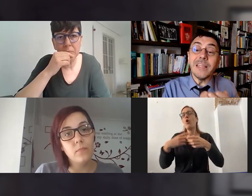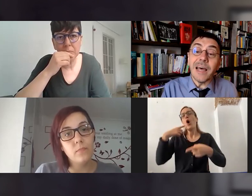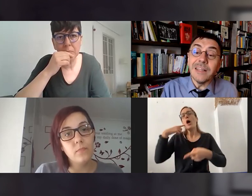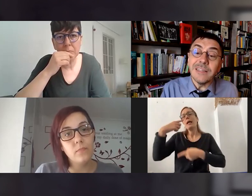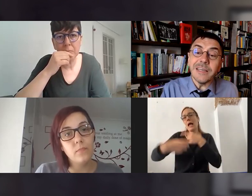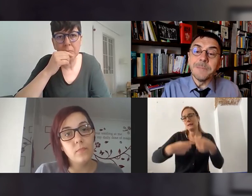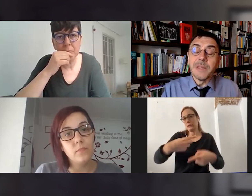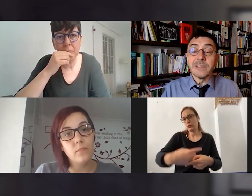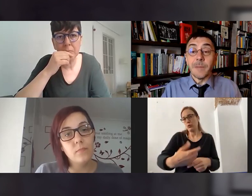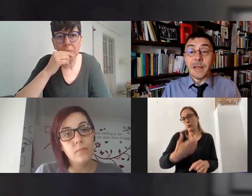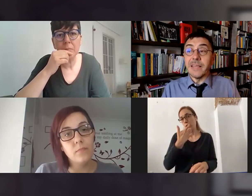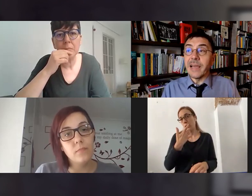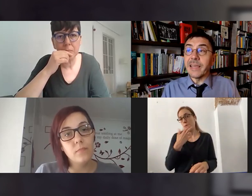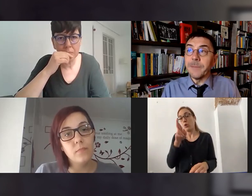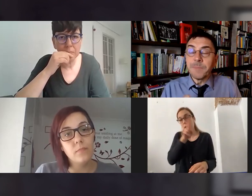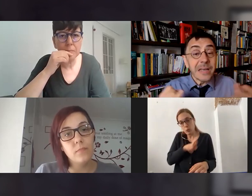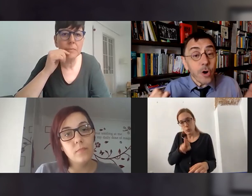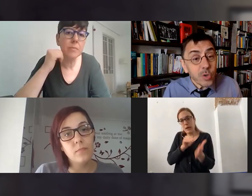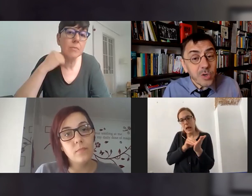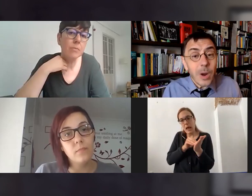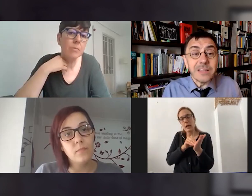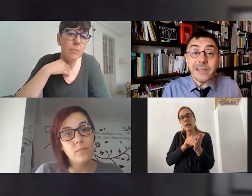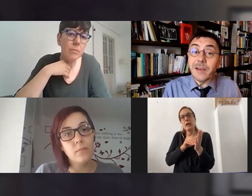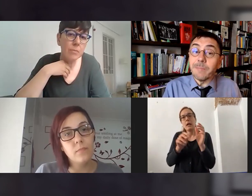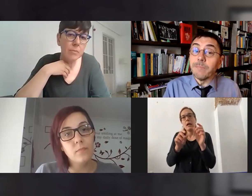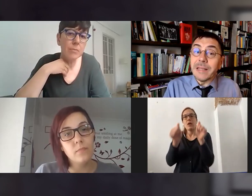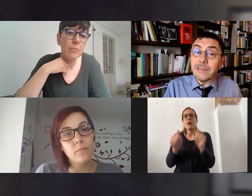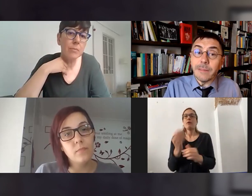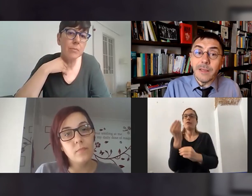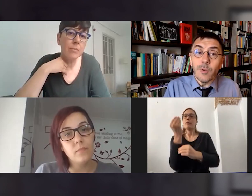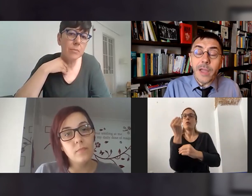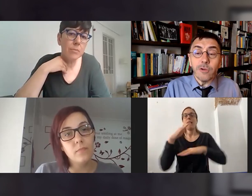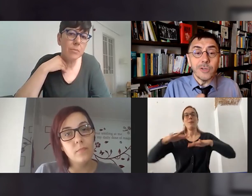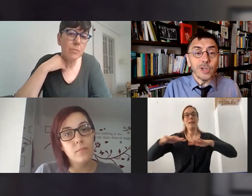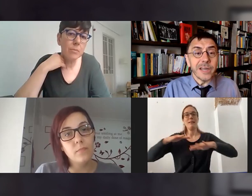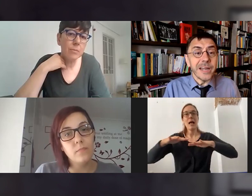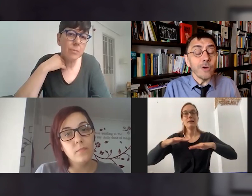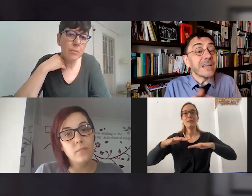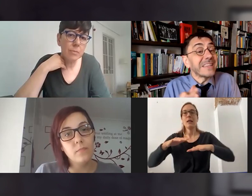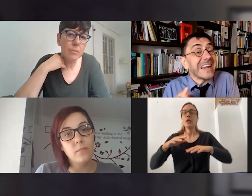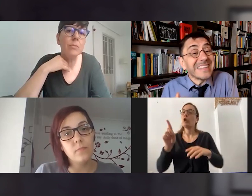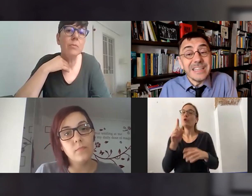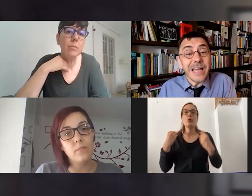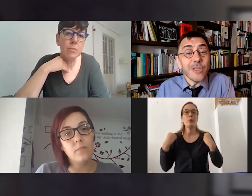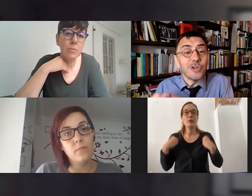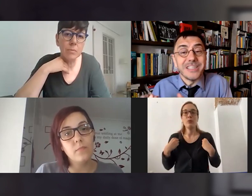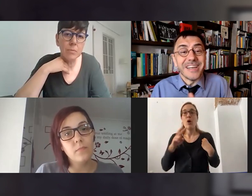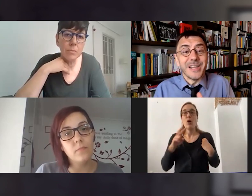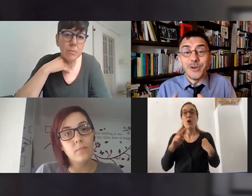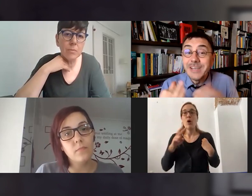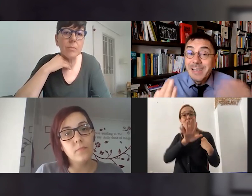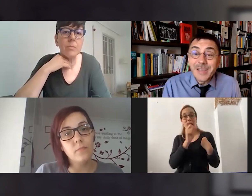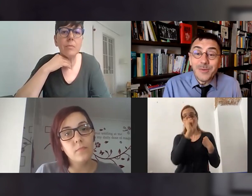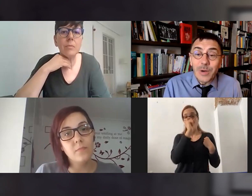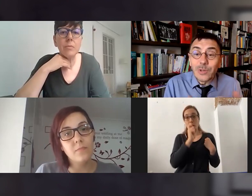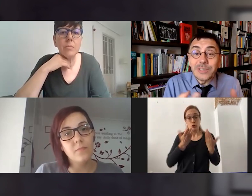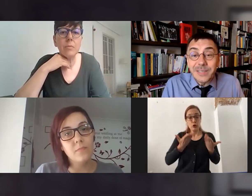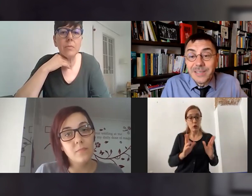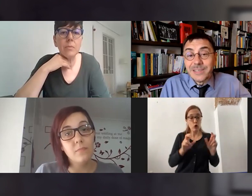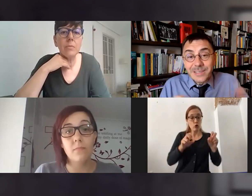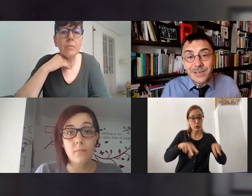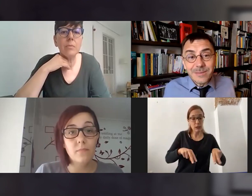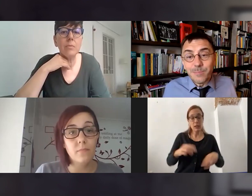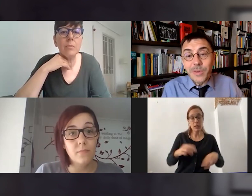del militante, se plantea que, claro, no es igual tener 25 años y no tener hijos que tener 30 años y tener hijos en cuanto